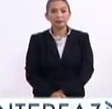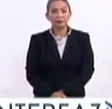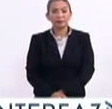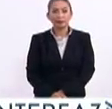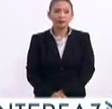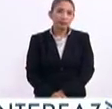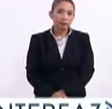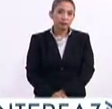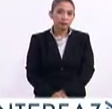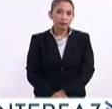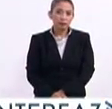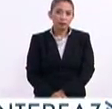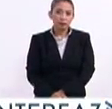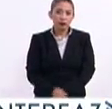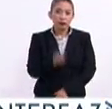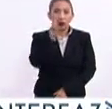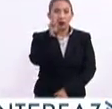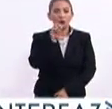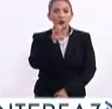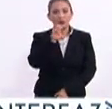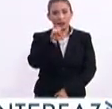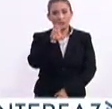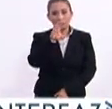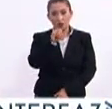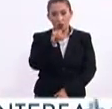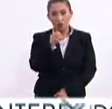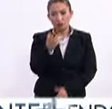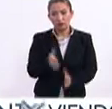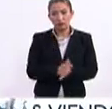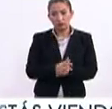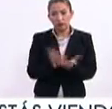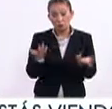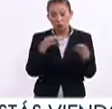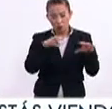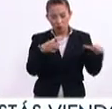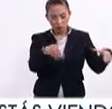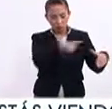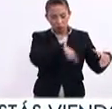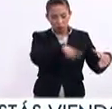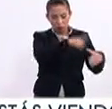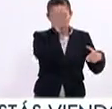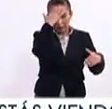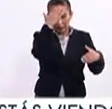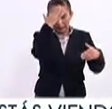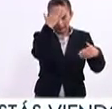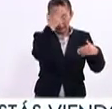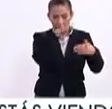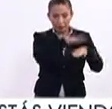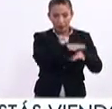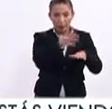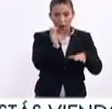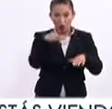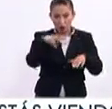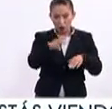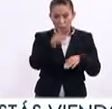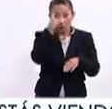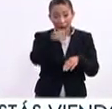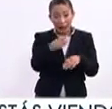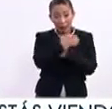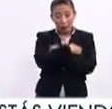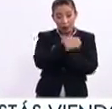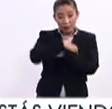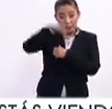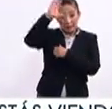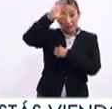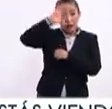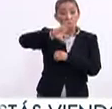Bueno, la UNESCO, como es el organismo líder en las Naciones Unidas para la educación,